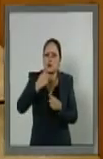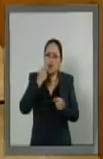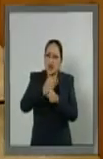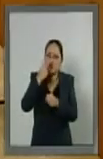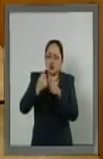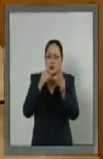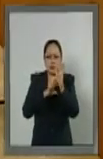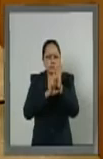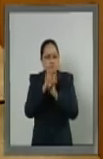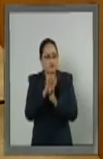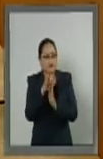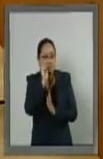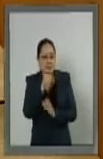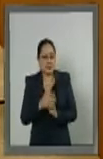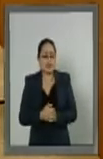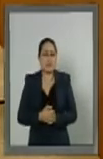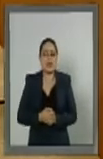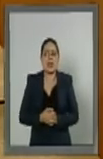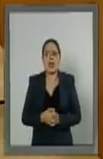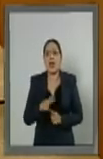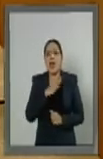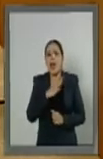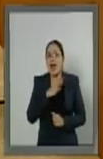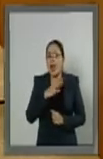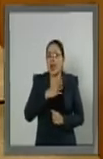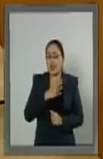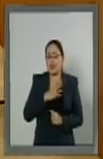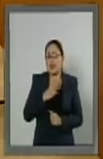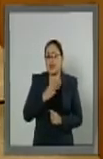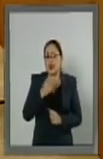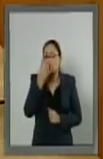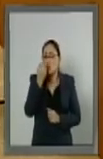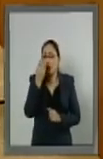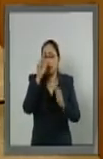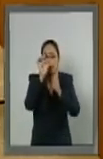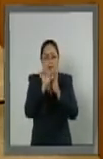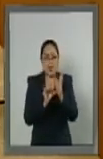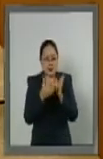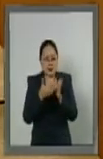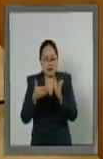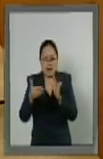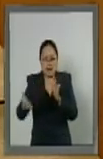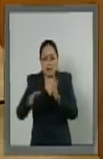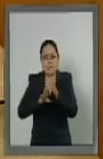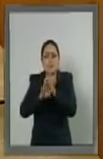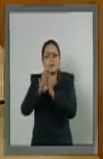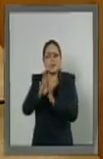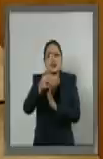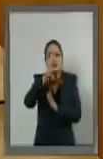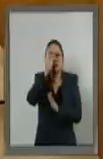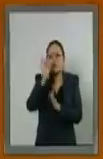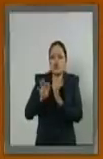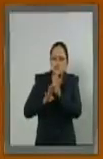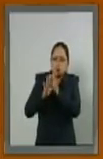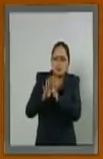se alcanzan tres trimestres consecutivos con alzas mayores al